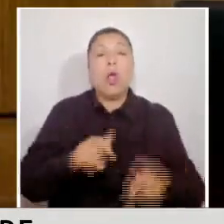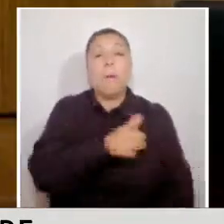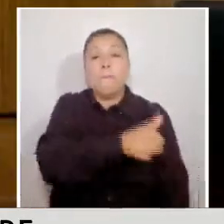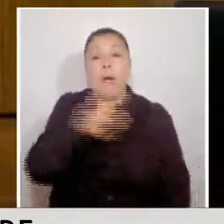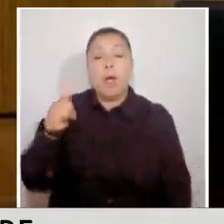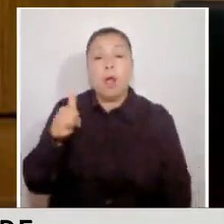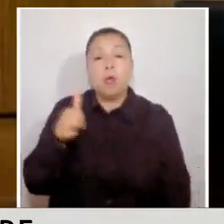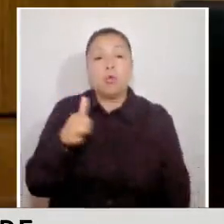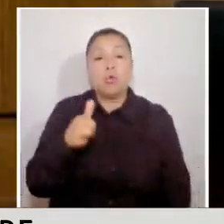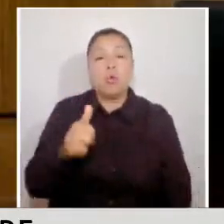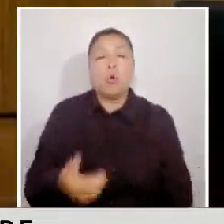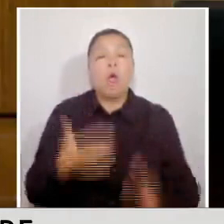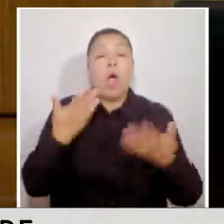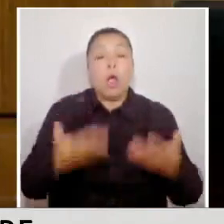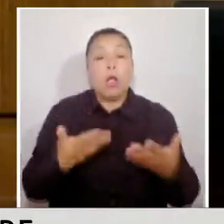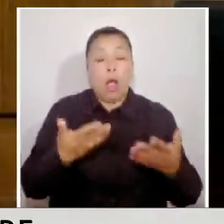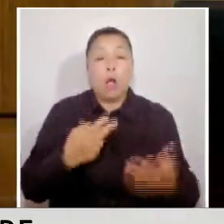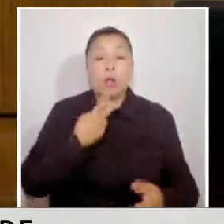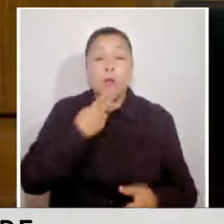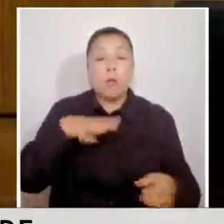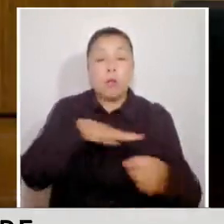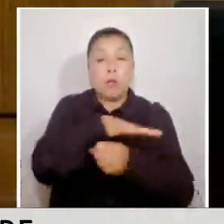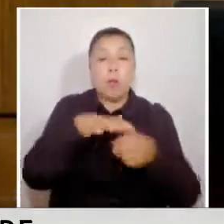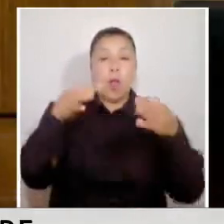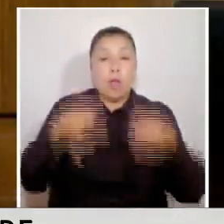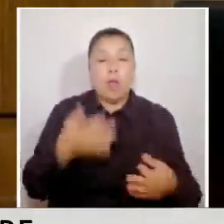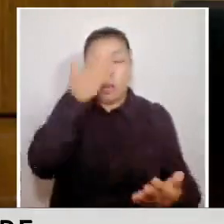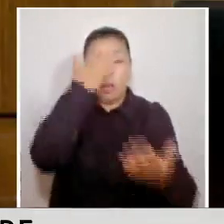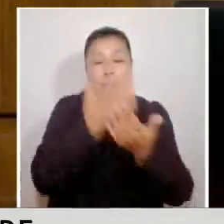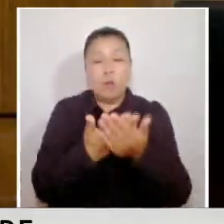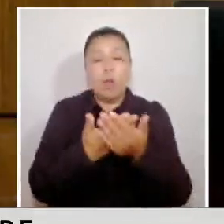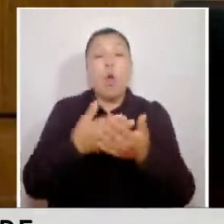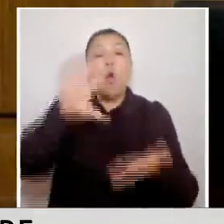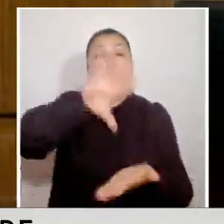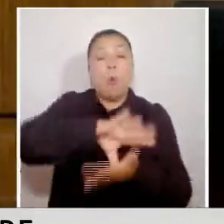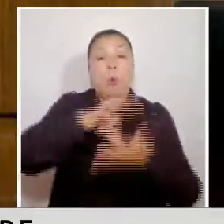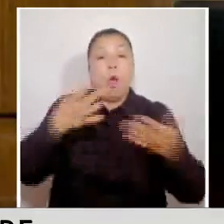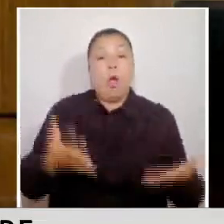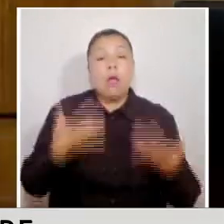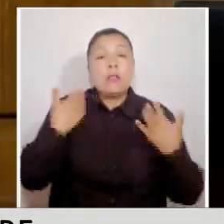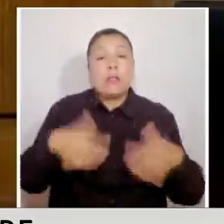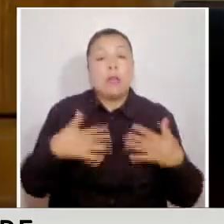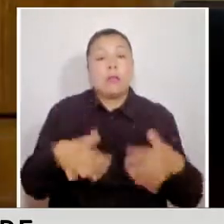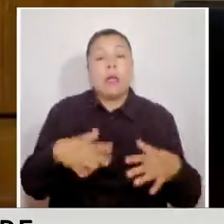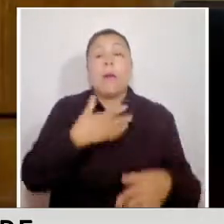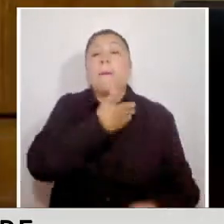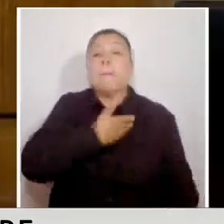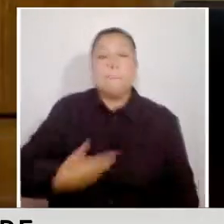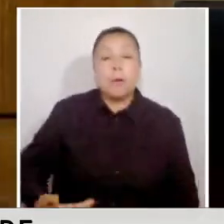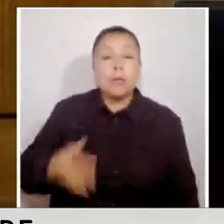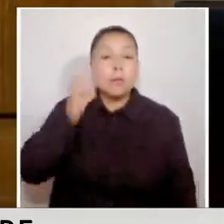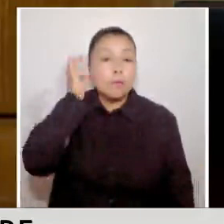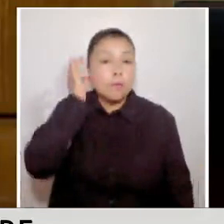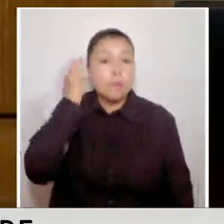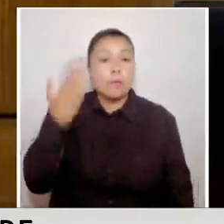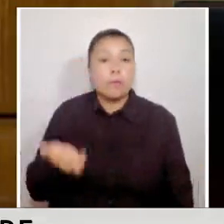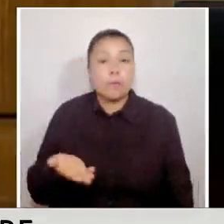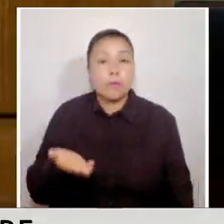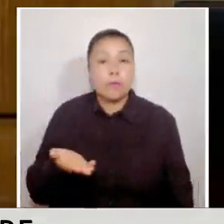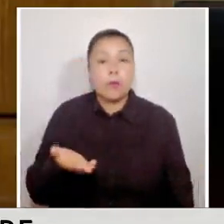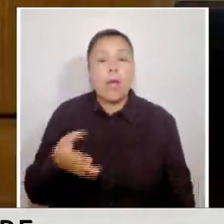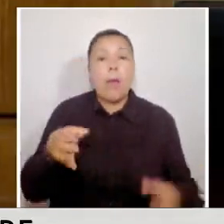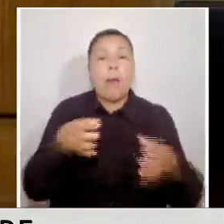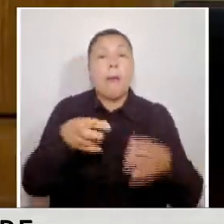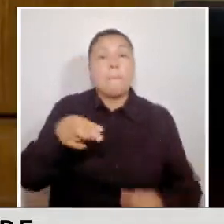de las más grandes crisis de seguridad que estamos enfrentando como país desde ya presidenta desde el partido social